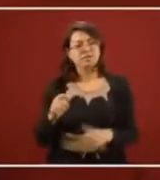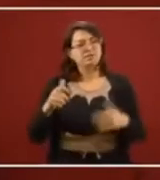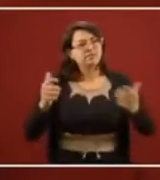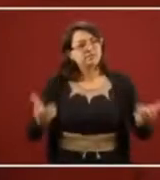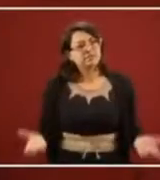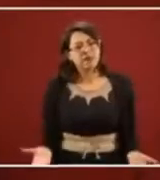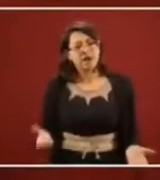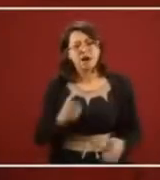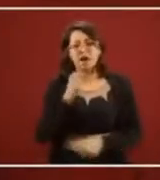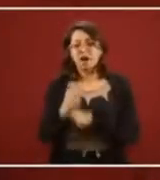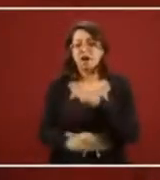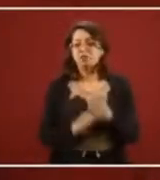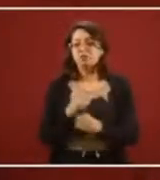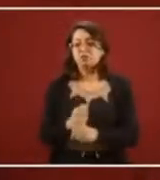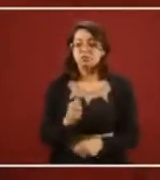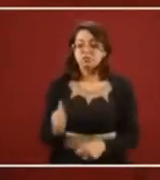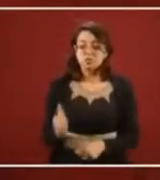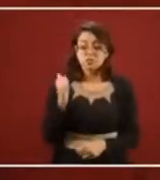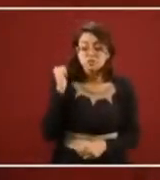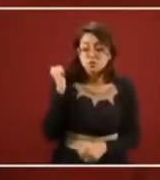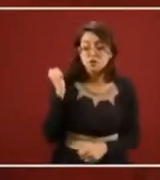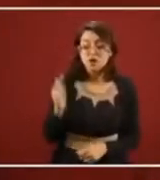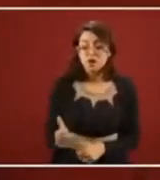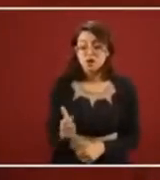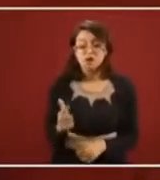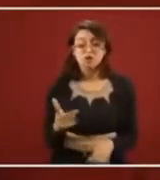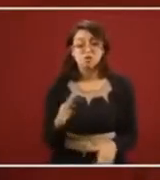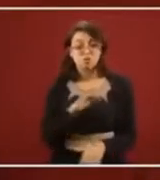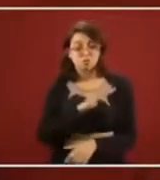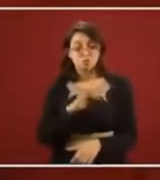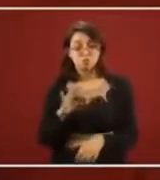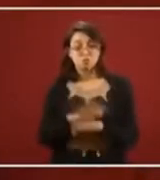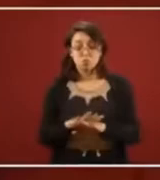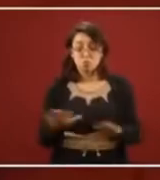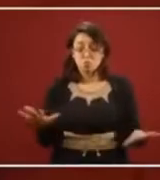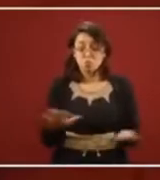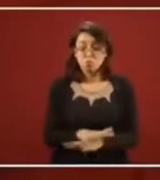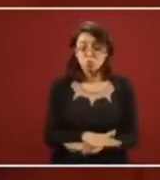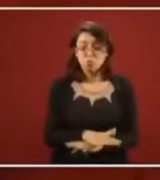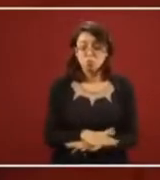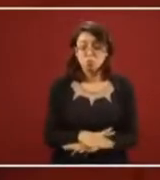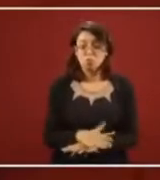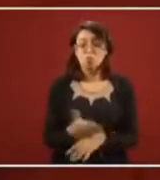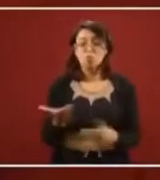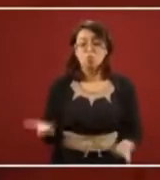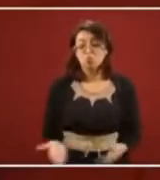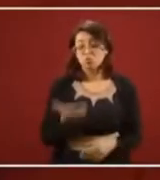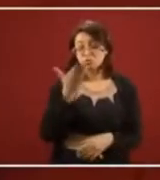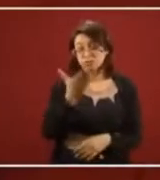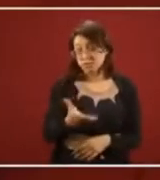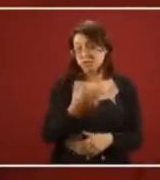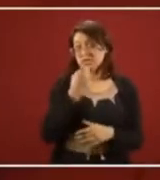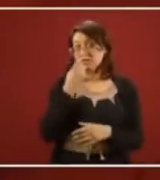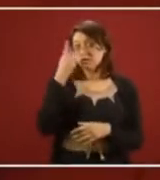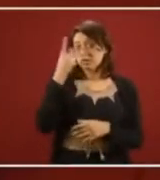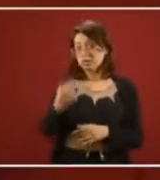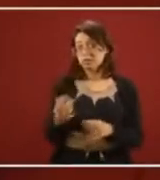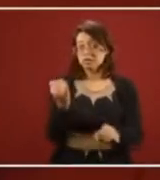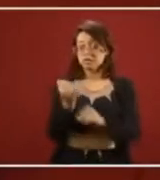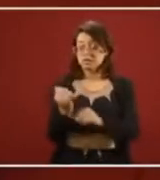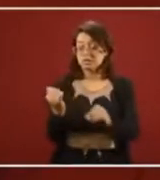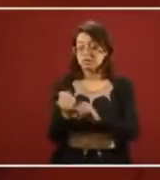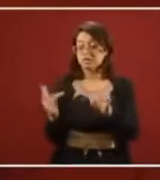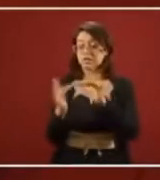va a haber alguna manera en que esto también en que lo que usted ha llamado benditas redes sociales tengan